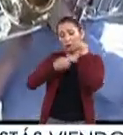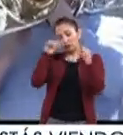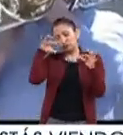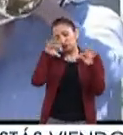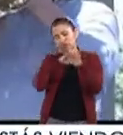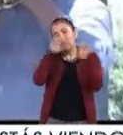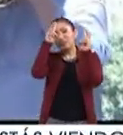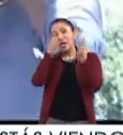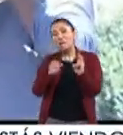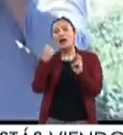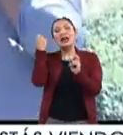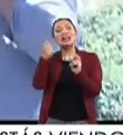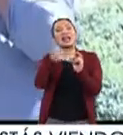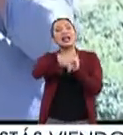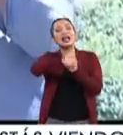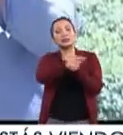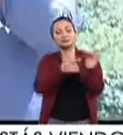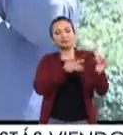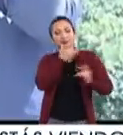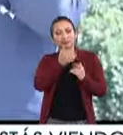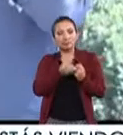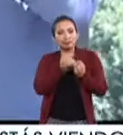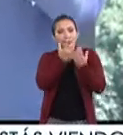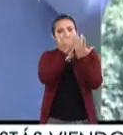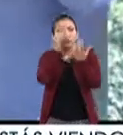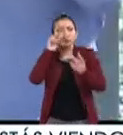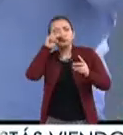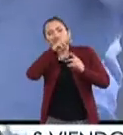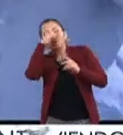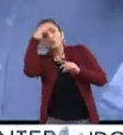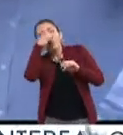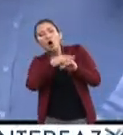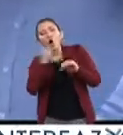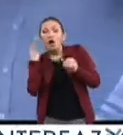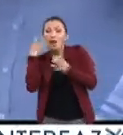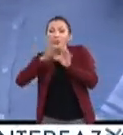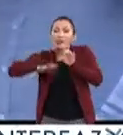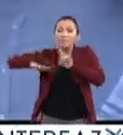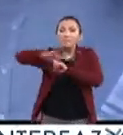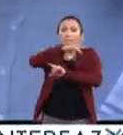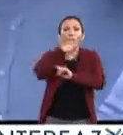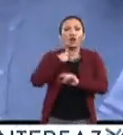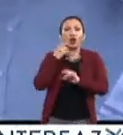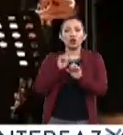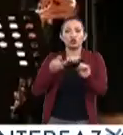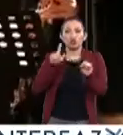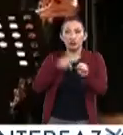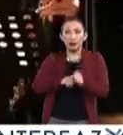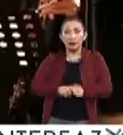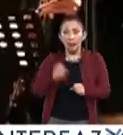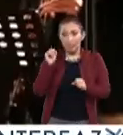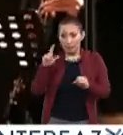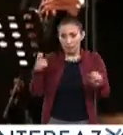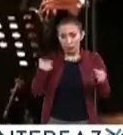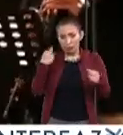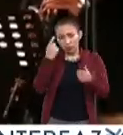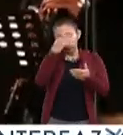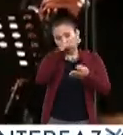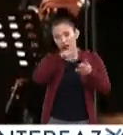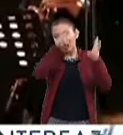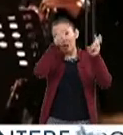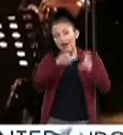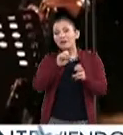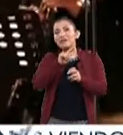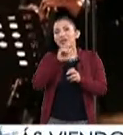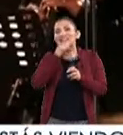conectan con temas de representación e interpretación, percepción y memoria, o dentro de un contexto político y social. Como parte de la programación del